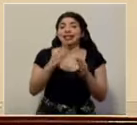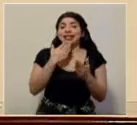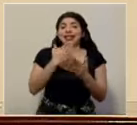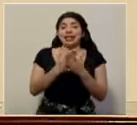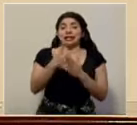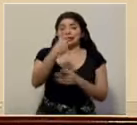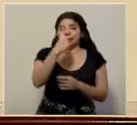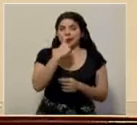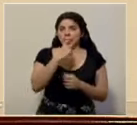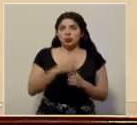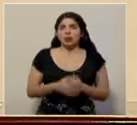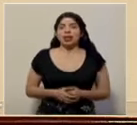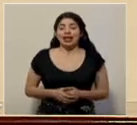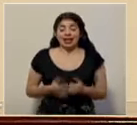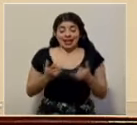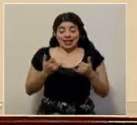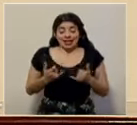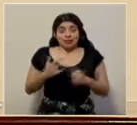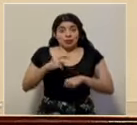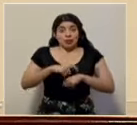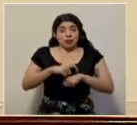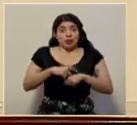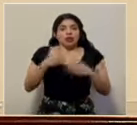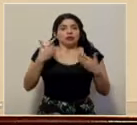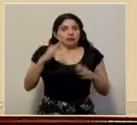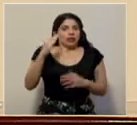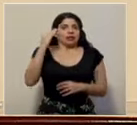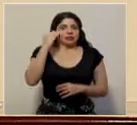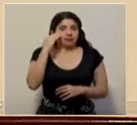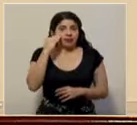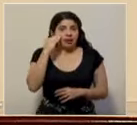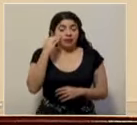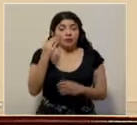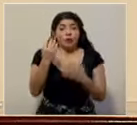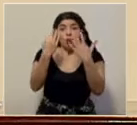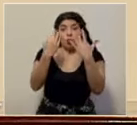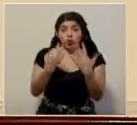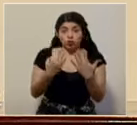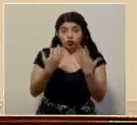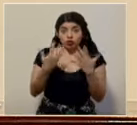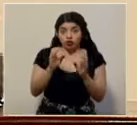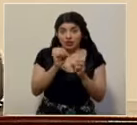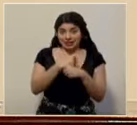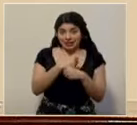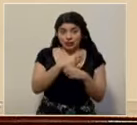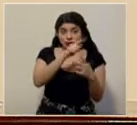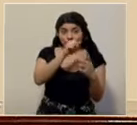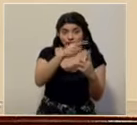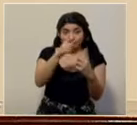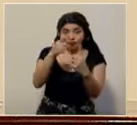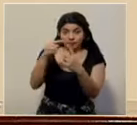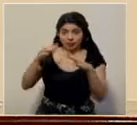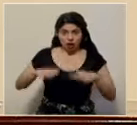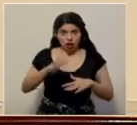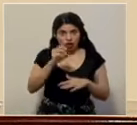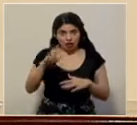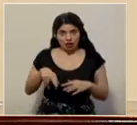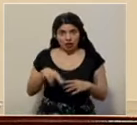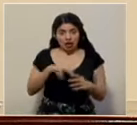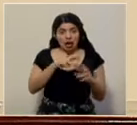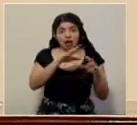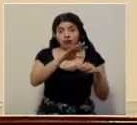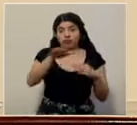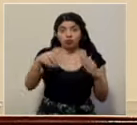por la pregunta. En este momento ya sabemos que de las 8 pruebas que fue necesario realizar ya en suelo costarricense,